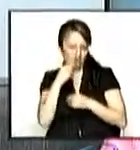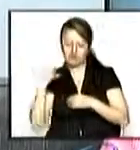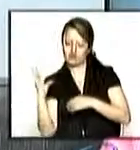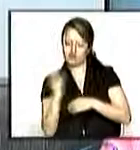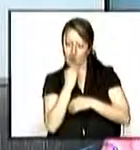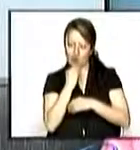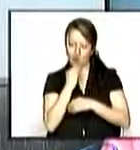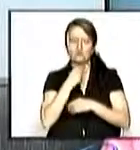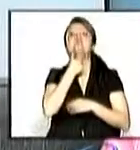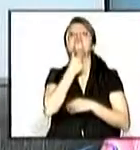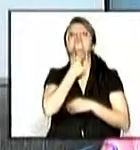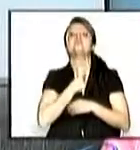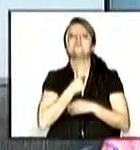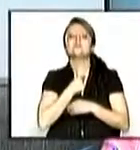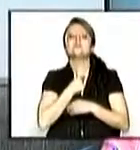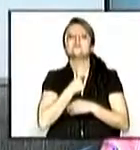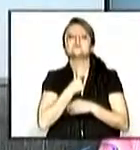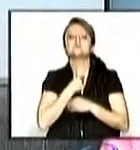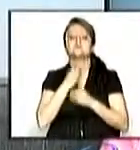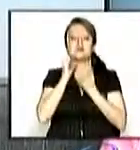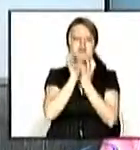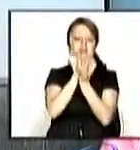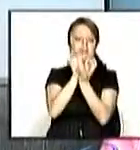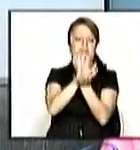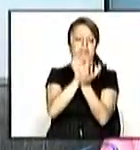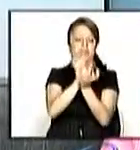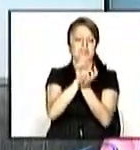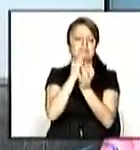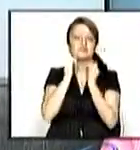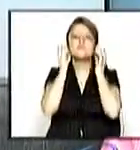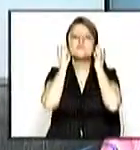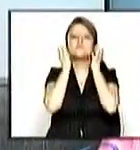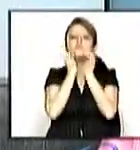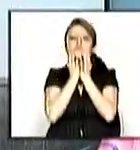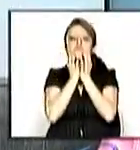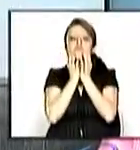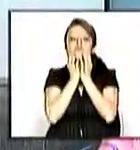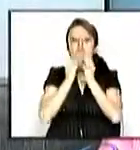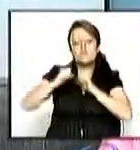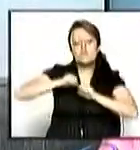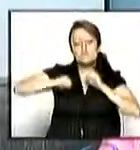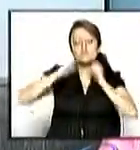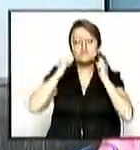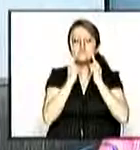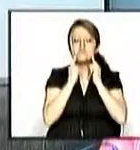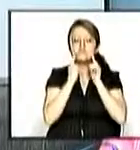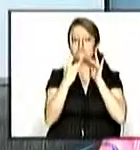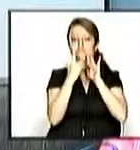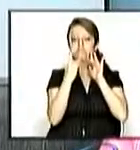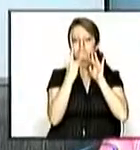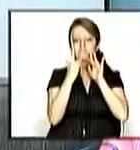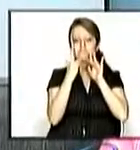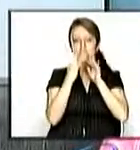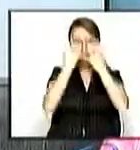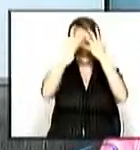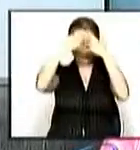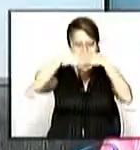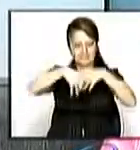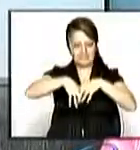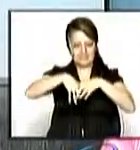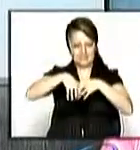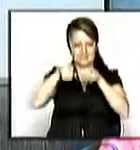el cuello, la mandíbula, los músculos de la cara, conectados con el sistema nervioso y con el